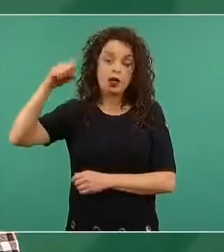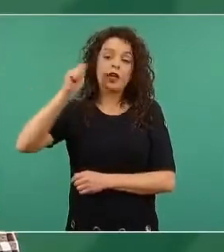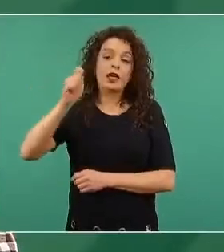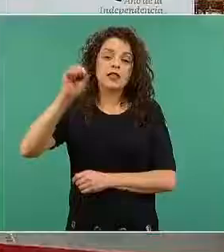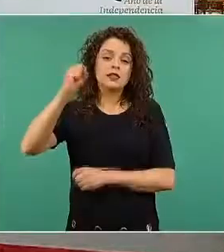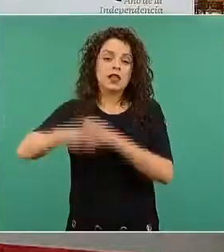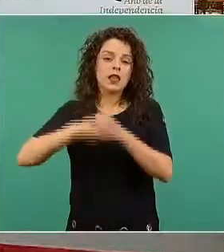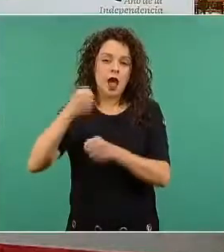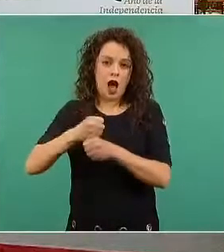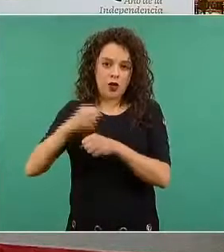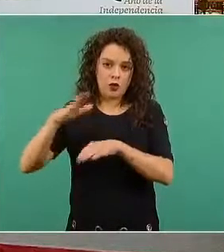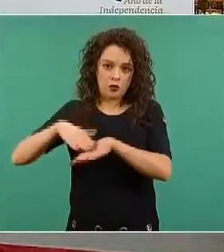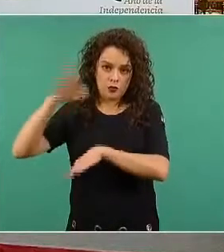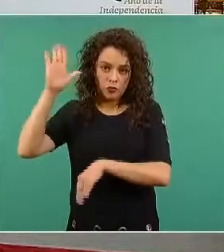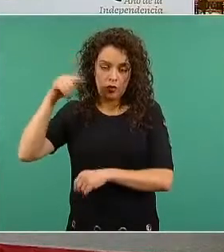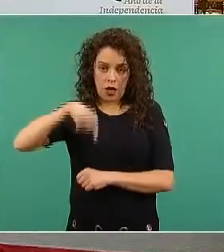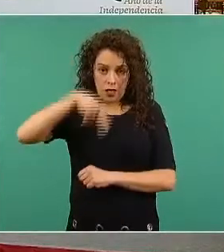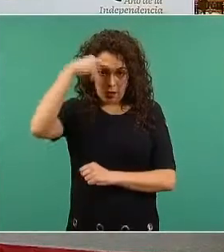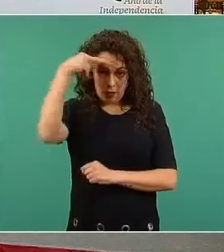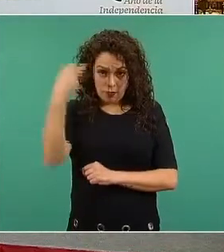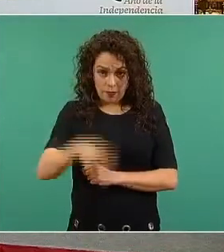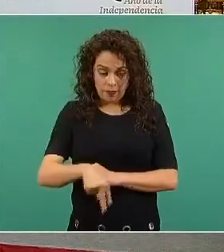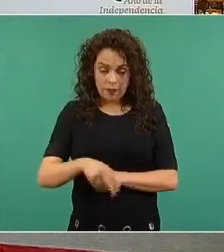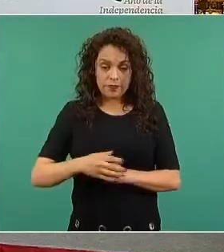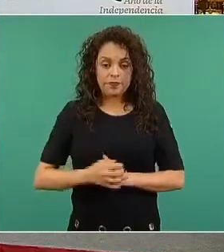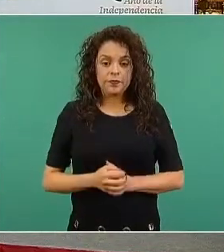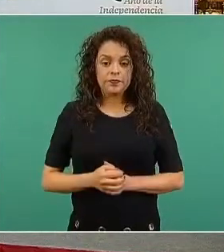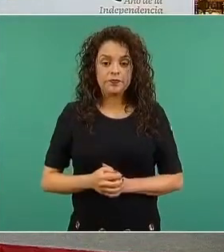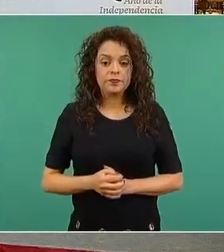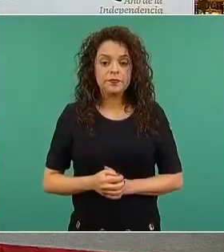este país, habían sido